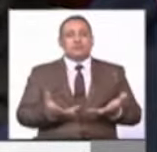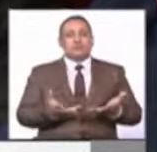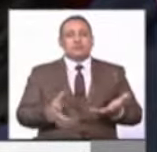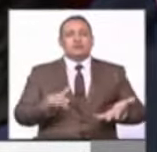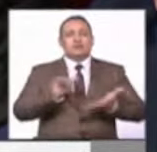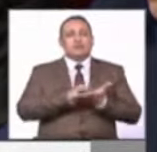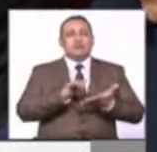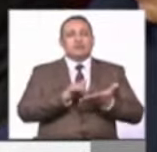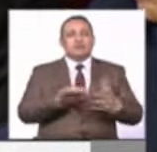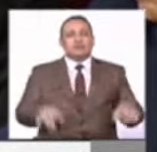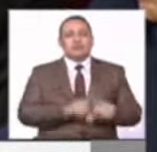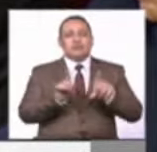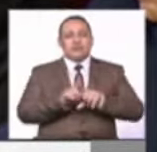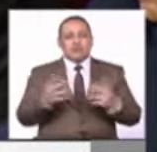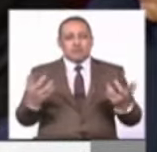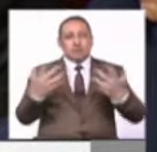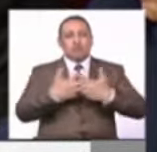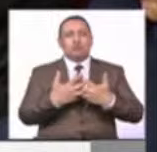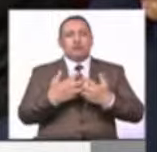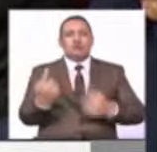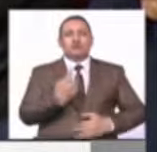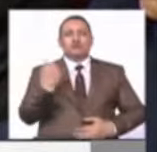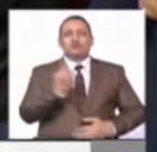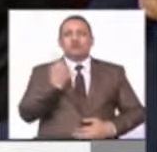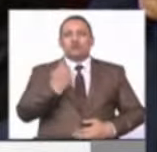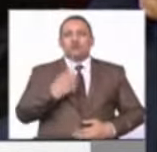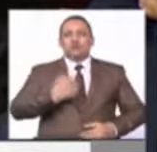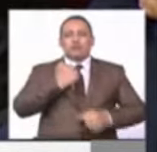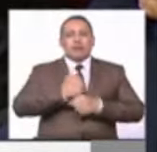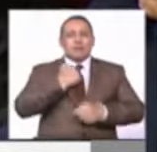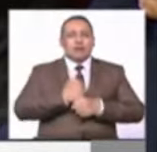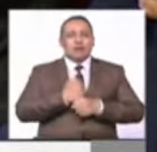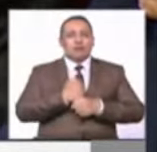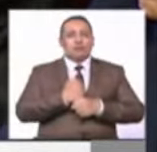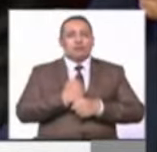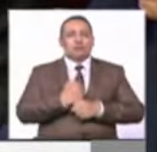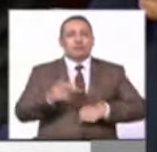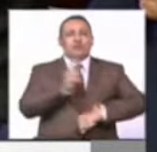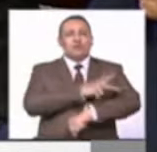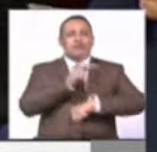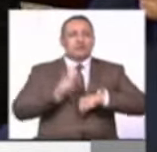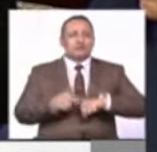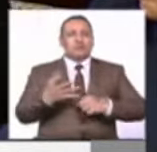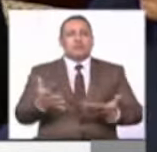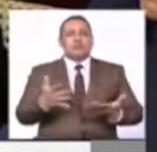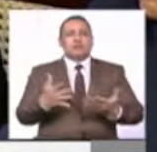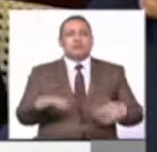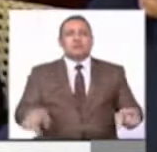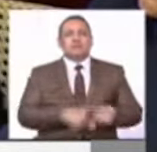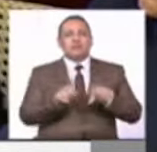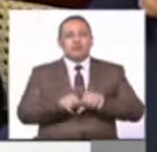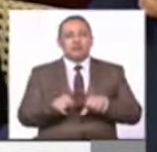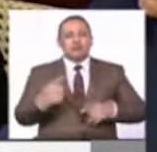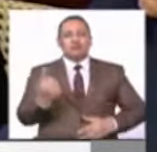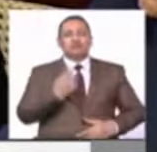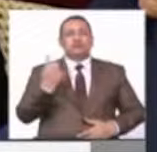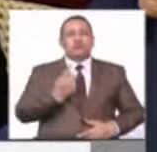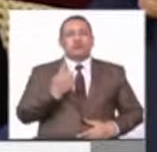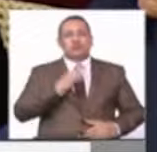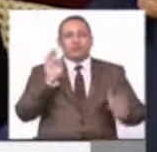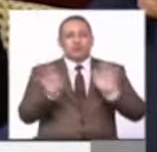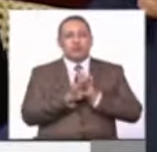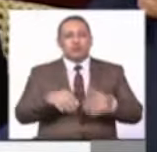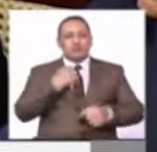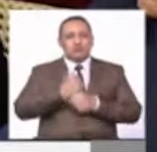que involucra no solamente un ejercicio profesional o un o una un